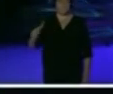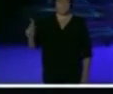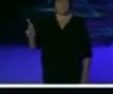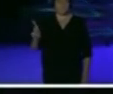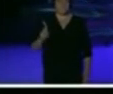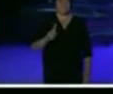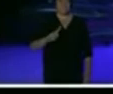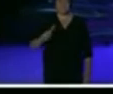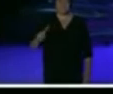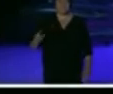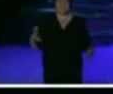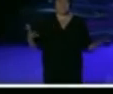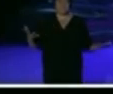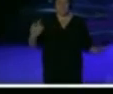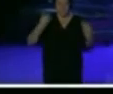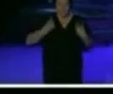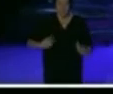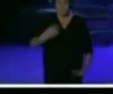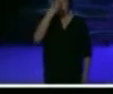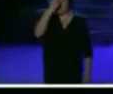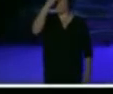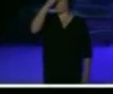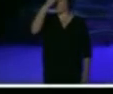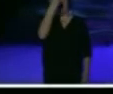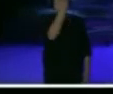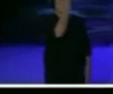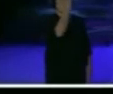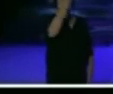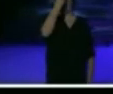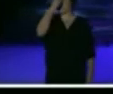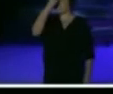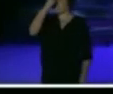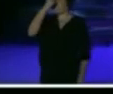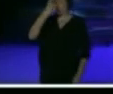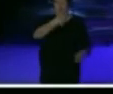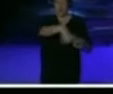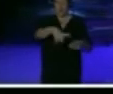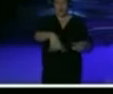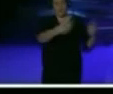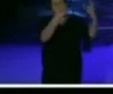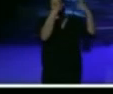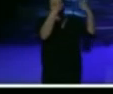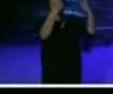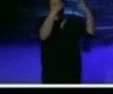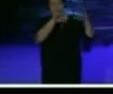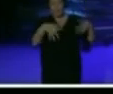es. El ser bambón, ser bambón, ser bambón, algo me enseñó a